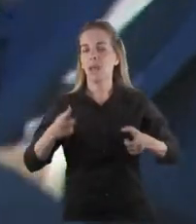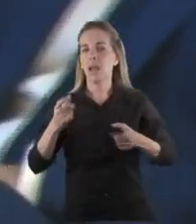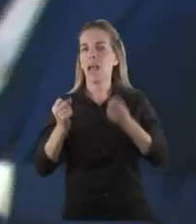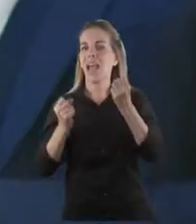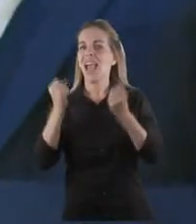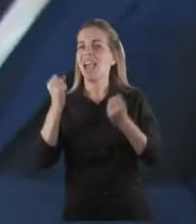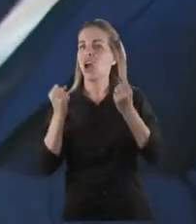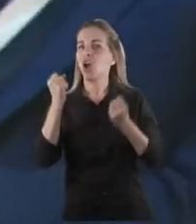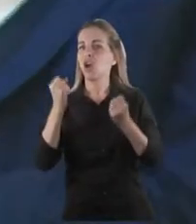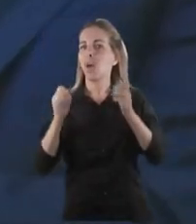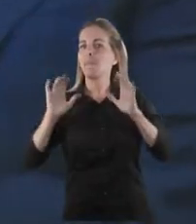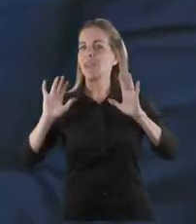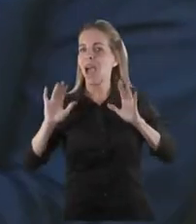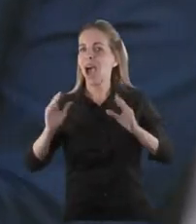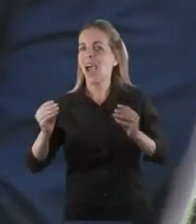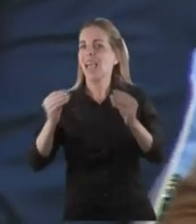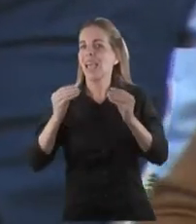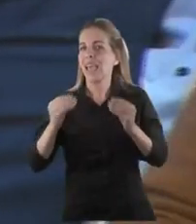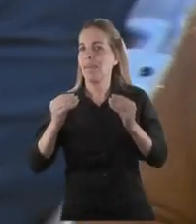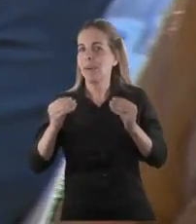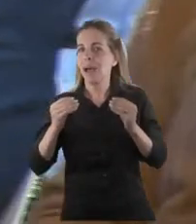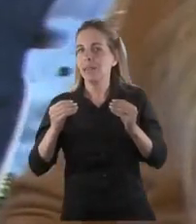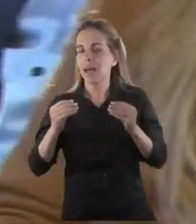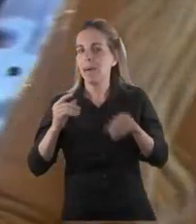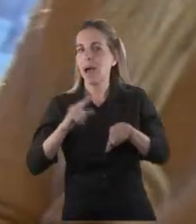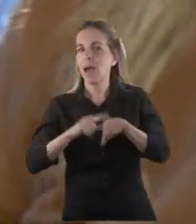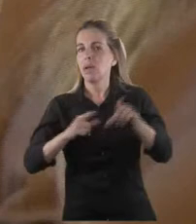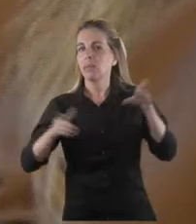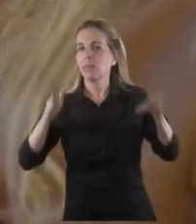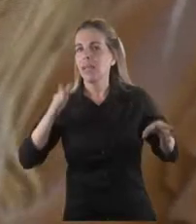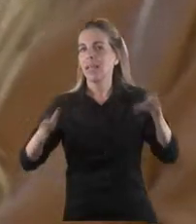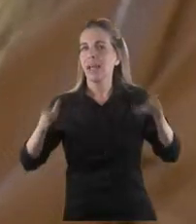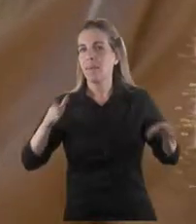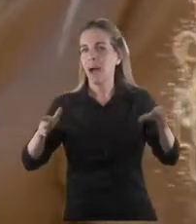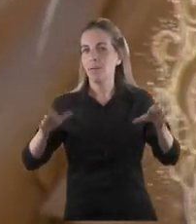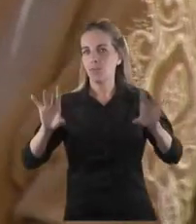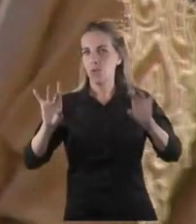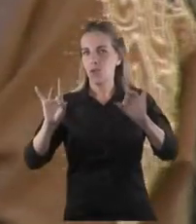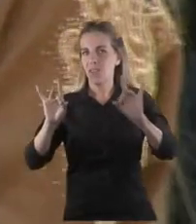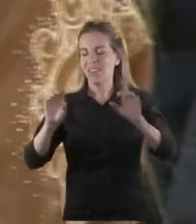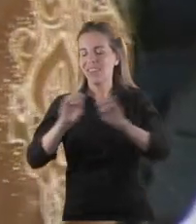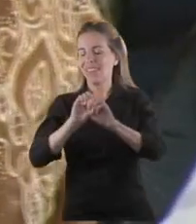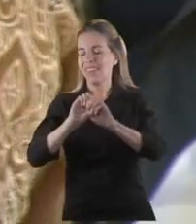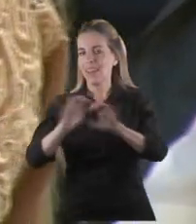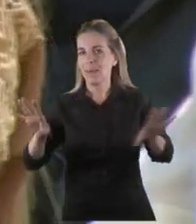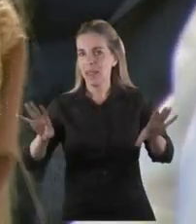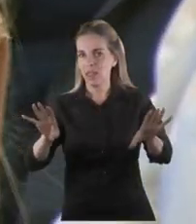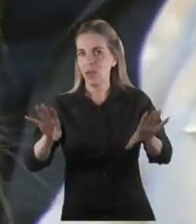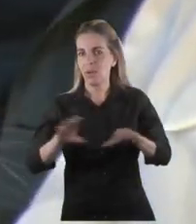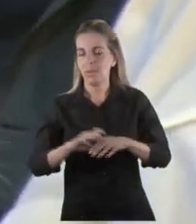que había entrado en un ocaso realmente tremendo.